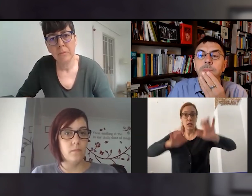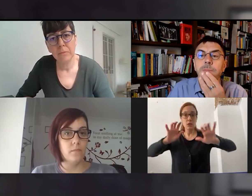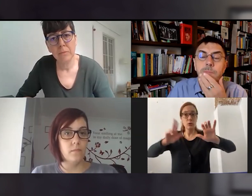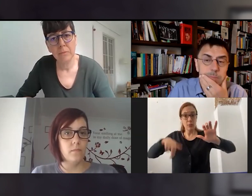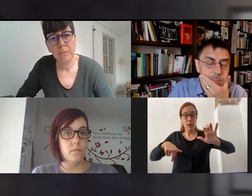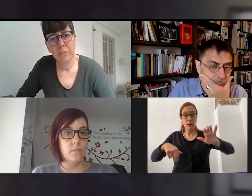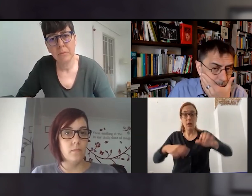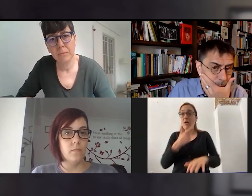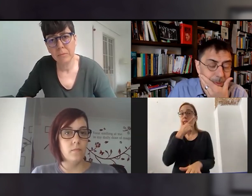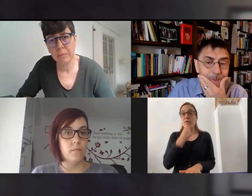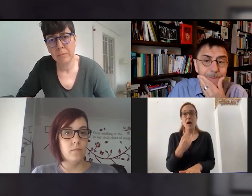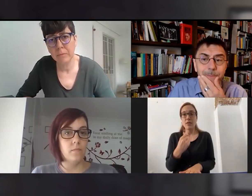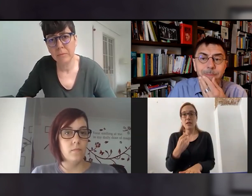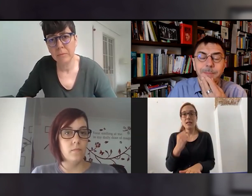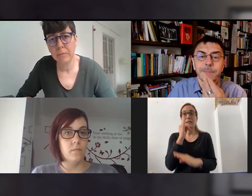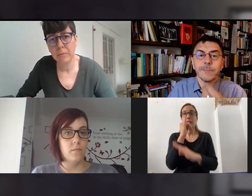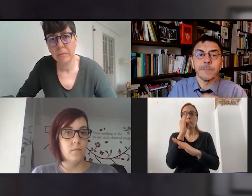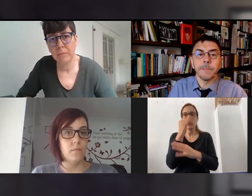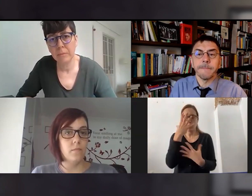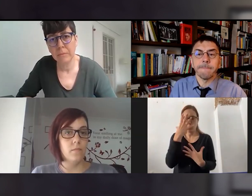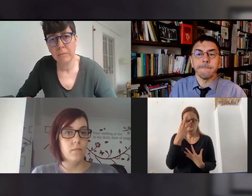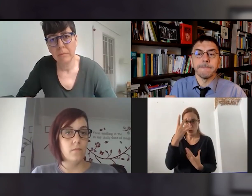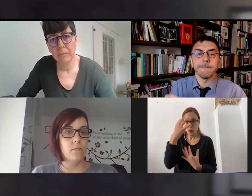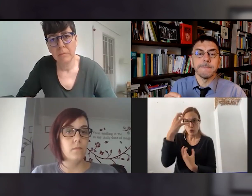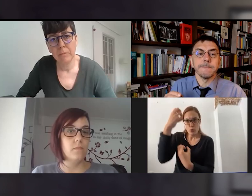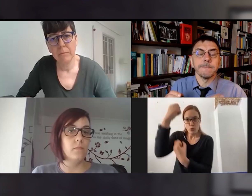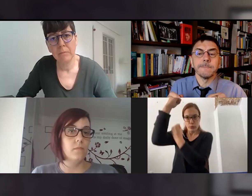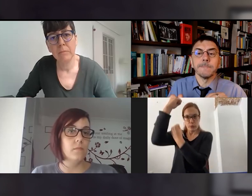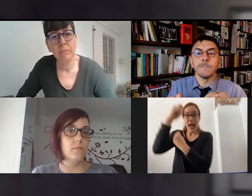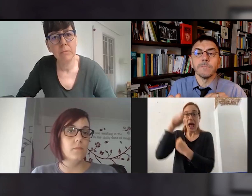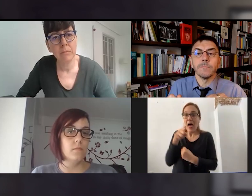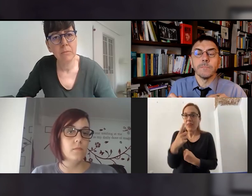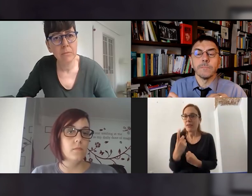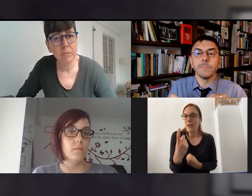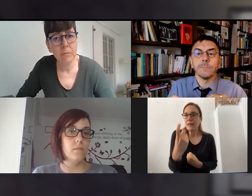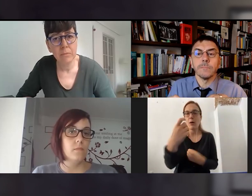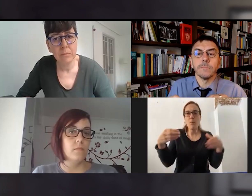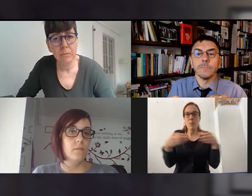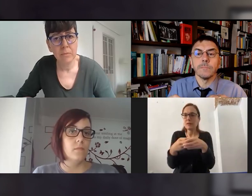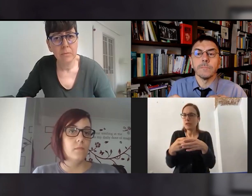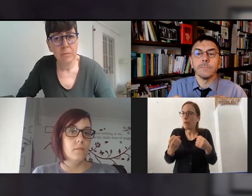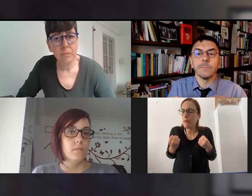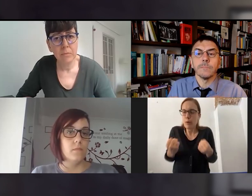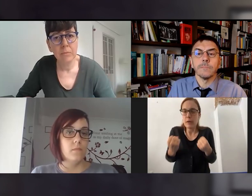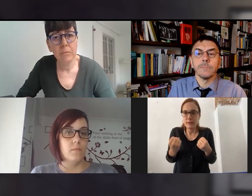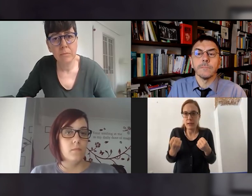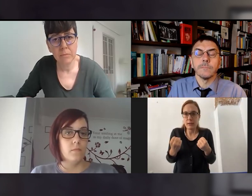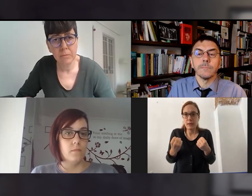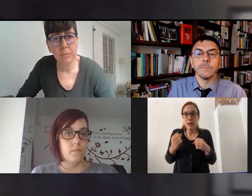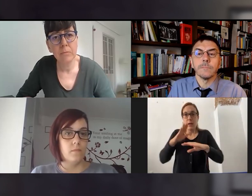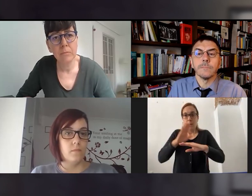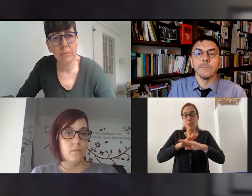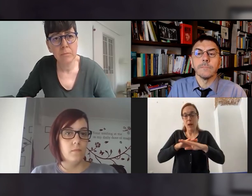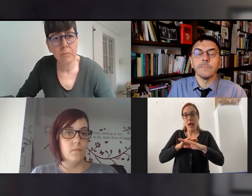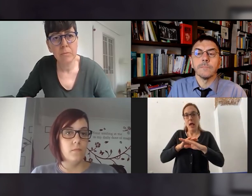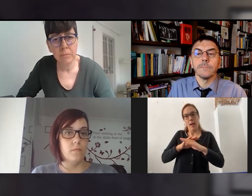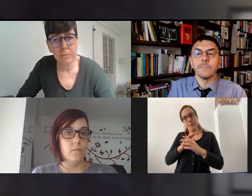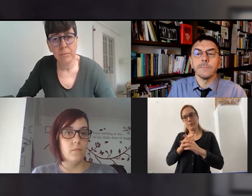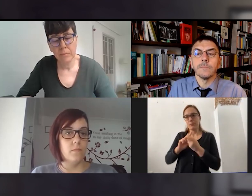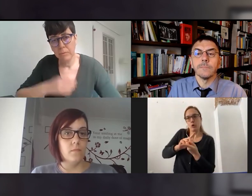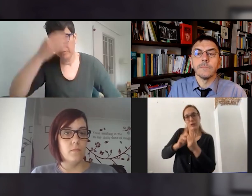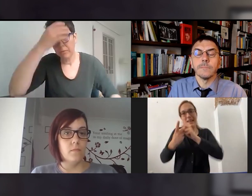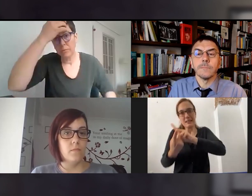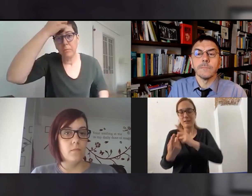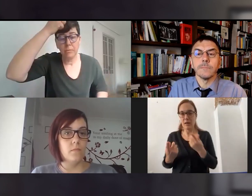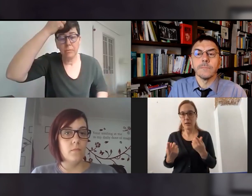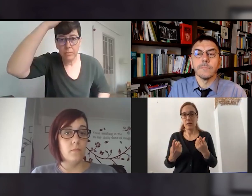porque la institución te absorbe. Y creo que ahí es donde hace falta un partido fuerte, que lo contrarreste. Es cierto que te encuentras los límites y da mucha rabia, la institución tiene